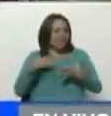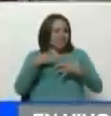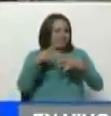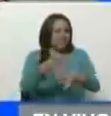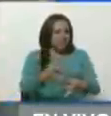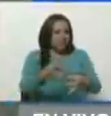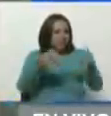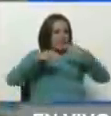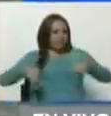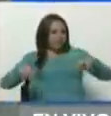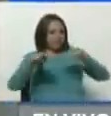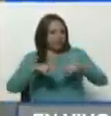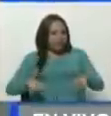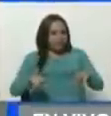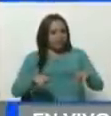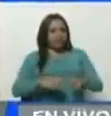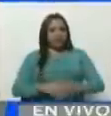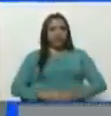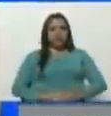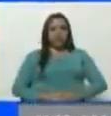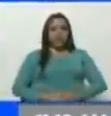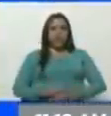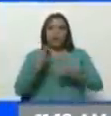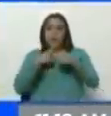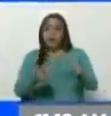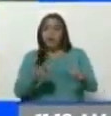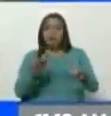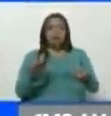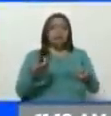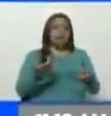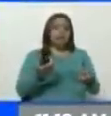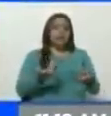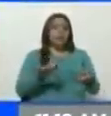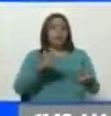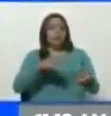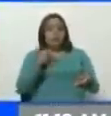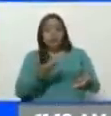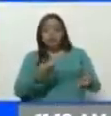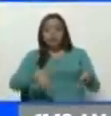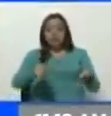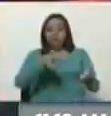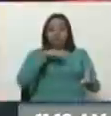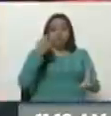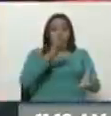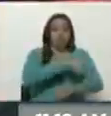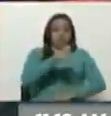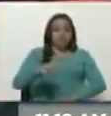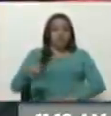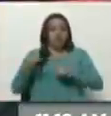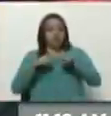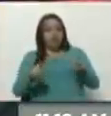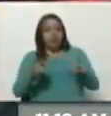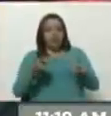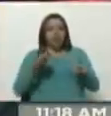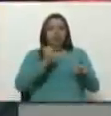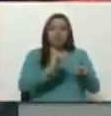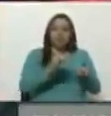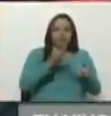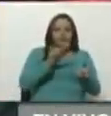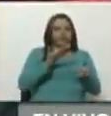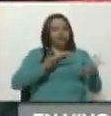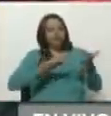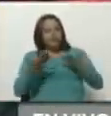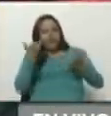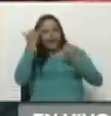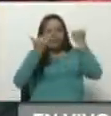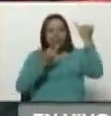apasionante que de no ser tan mortífera sería hermosa. El SIDA se disimula como si